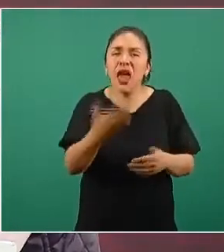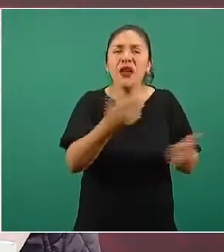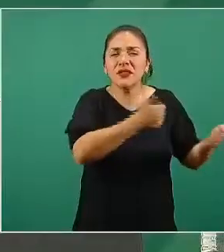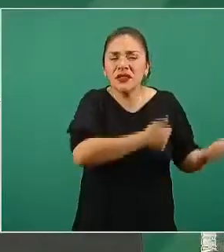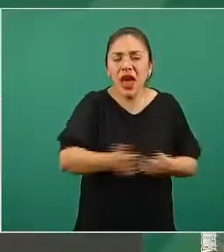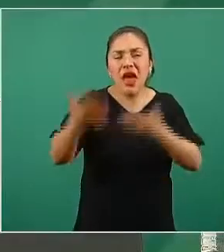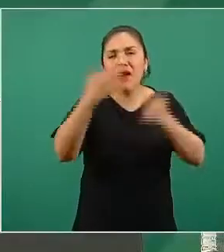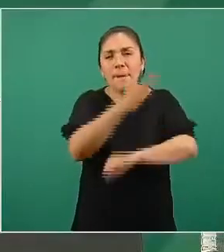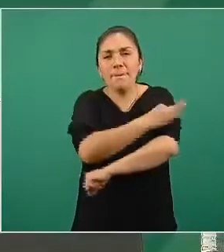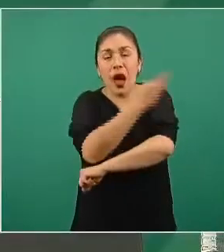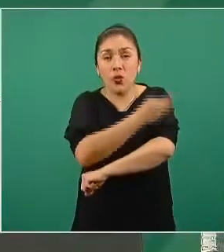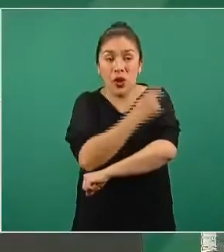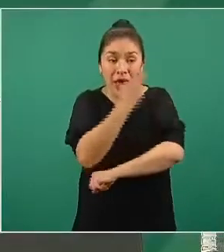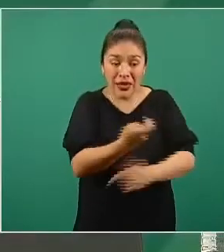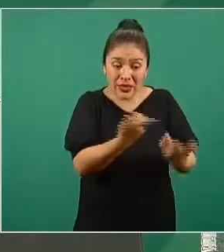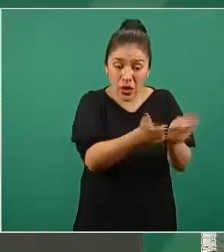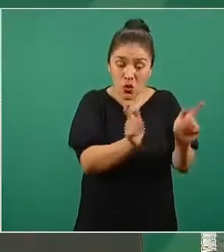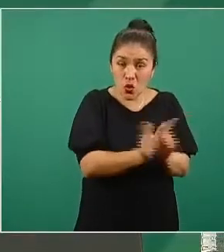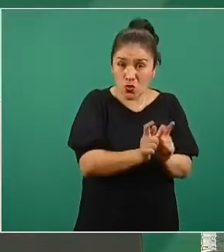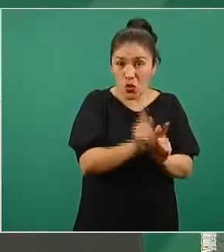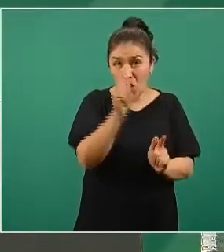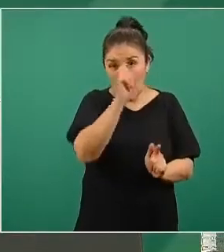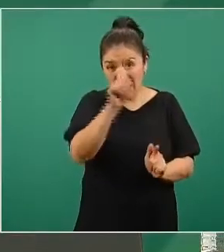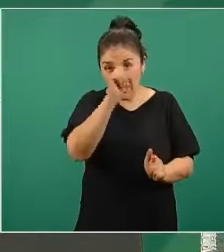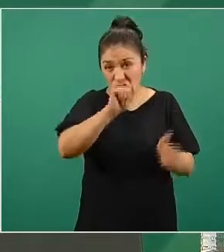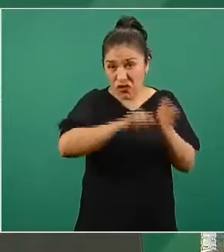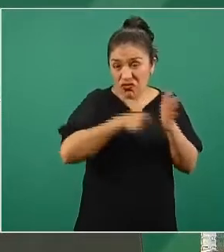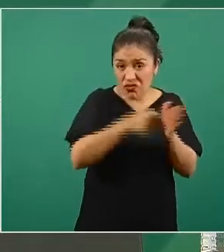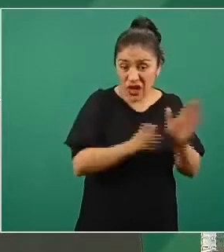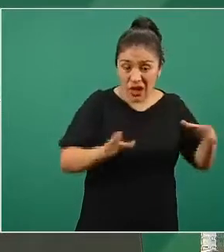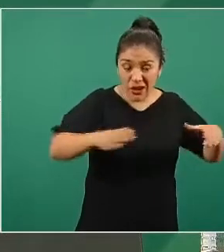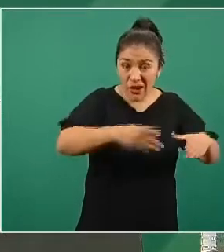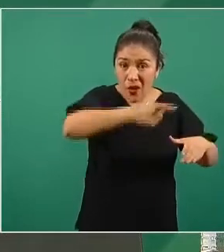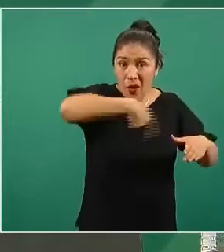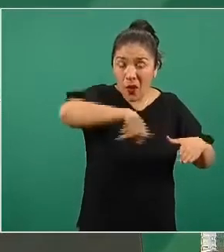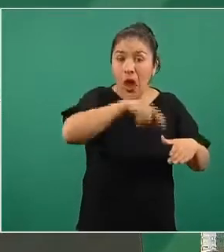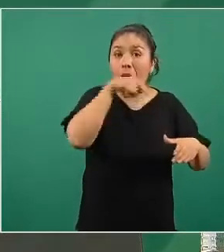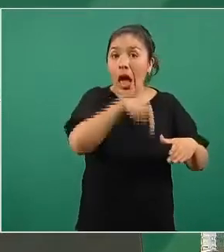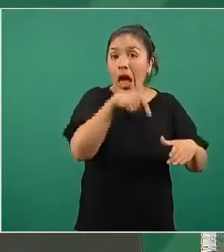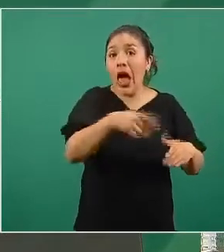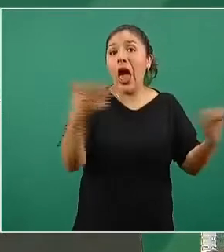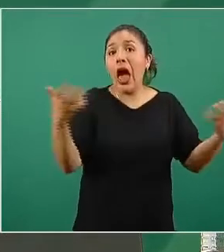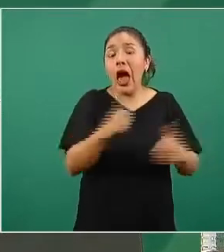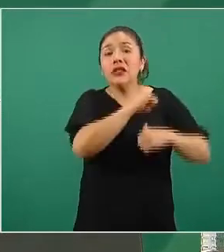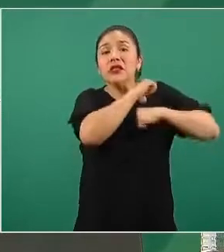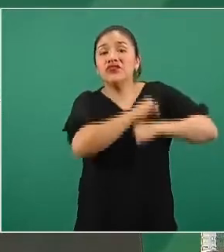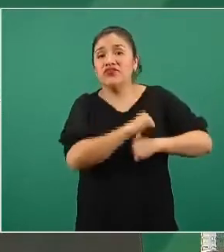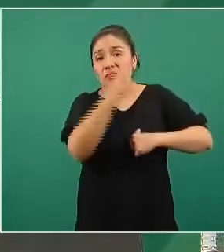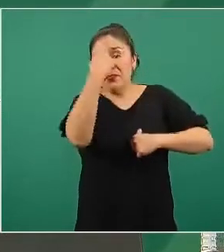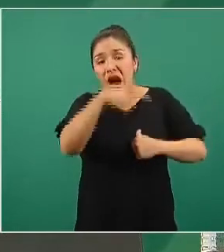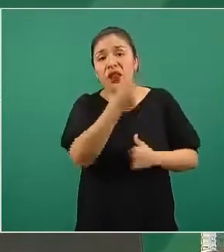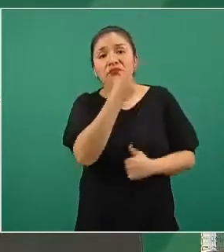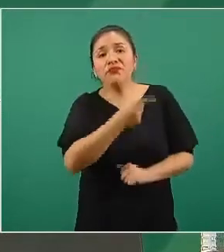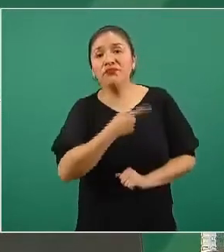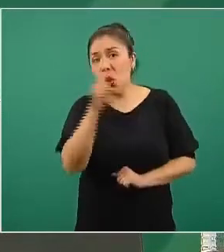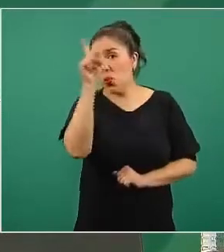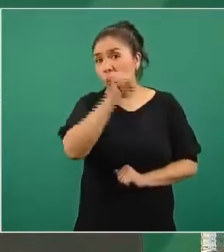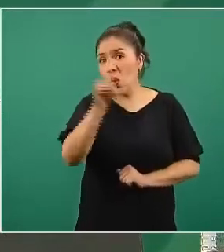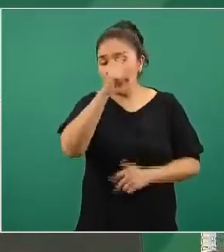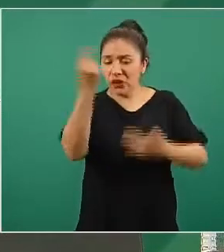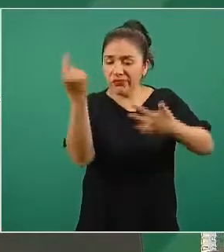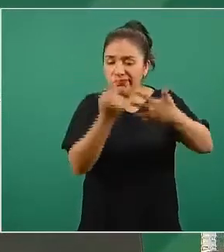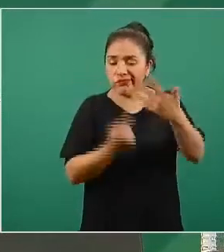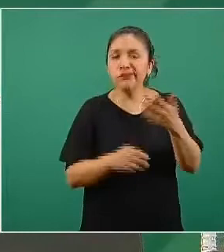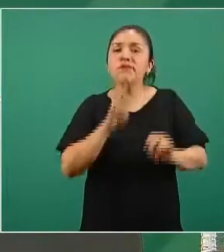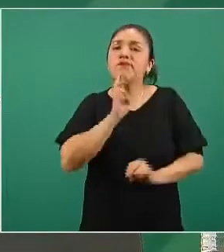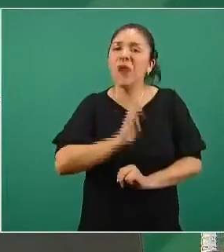etcétera. Este grupo técnico asesor es quien nos recomendó